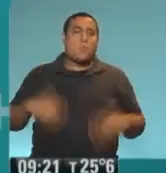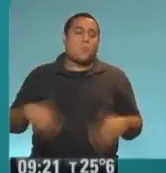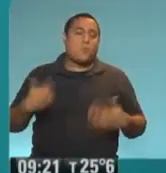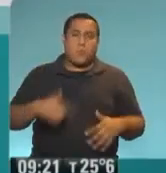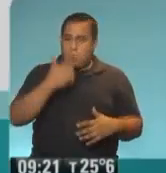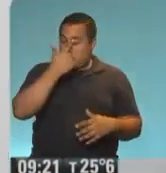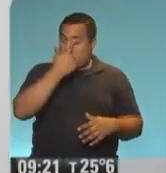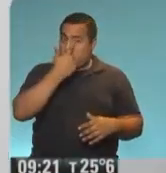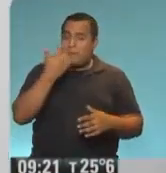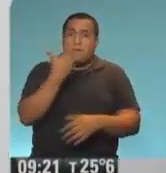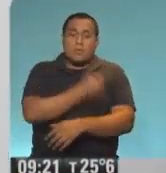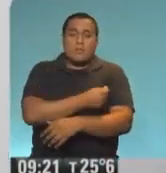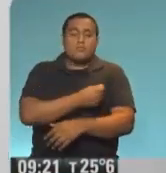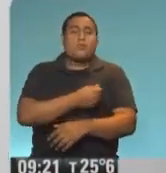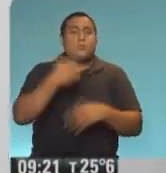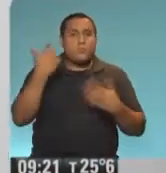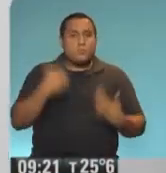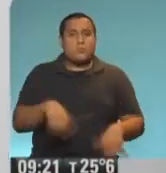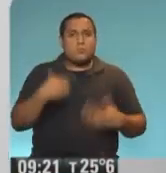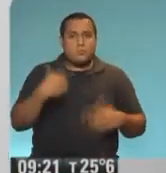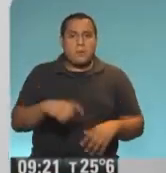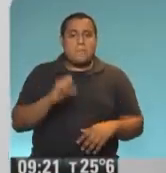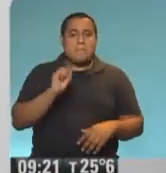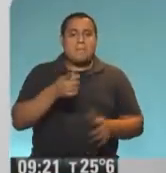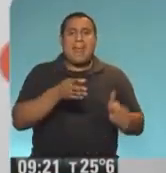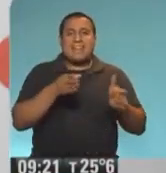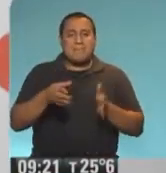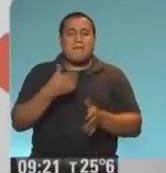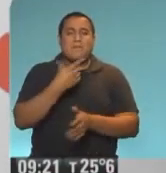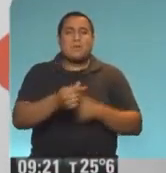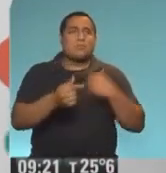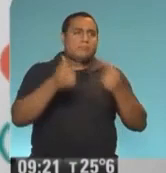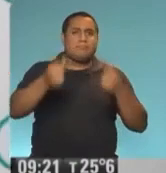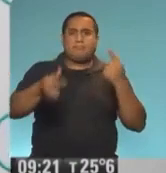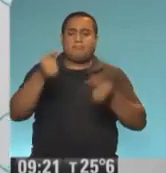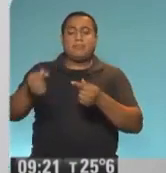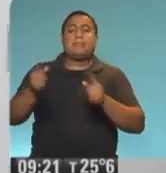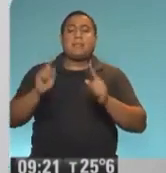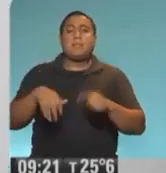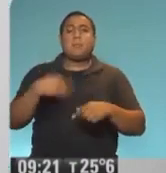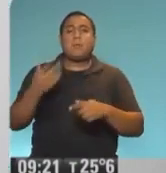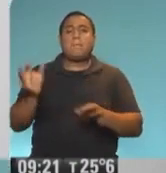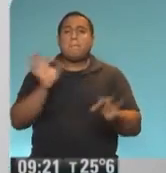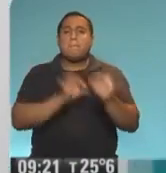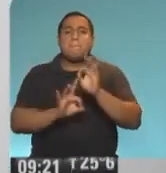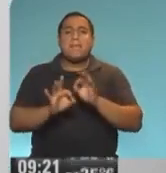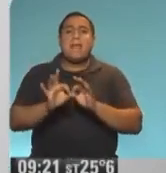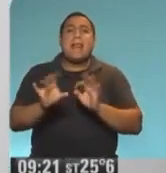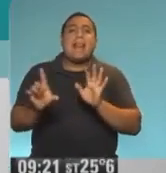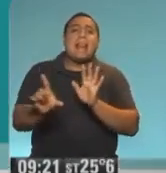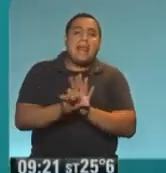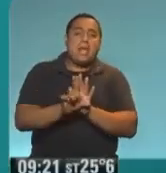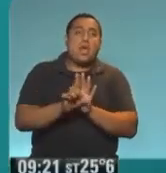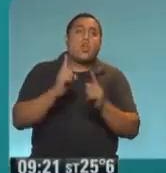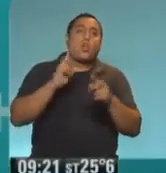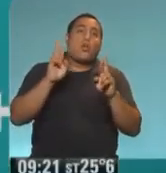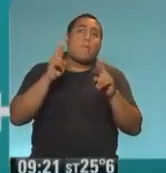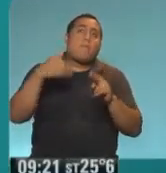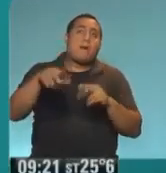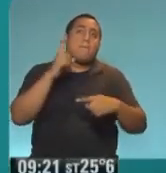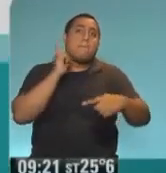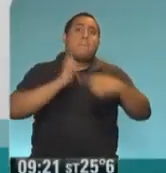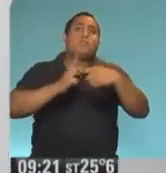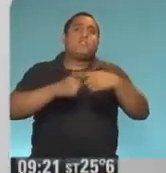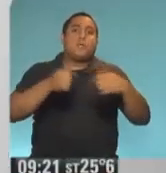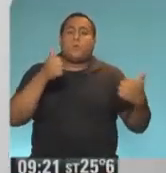la primera etapa de la vacunación y, por supuesto, con el tratamiento de un tema, de una ley que esperamos sea positiva y podamos